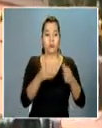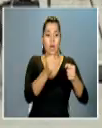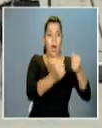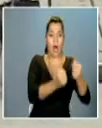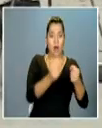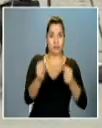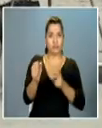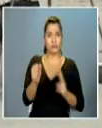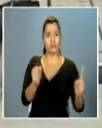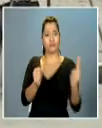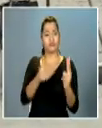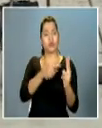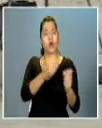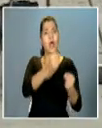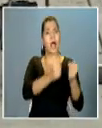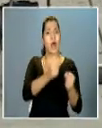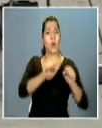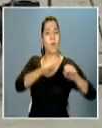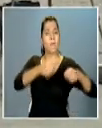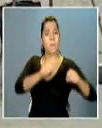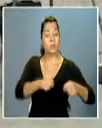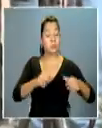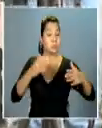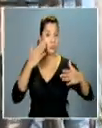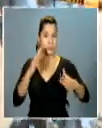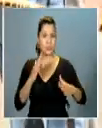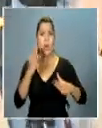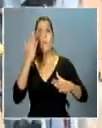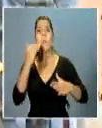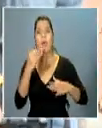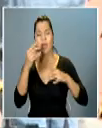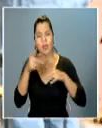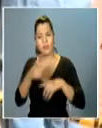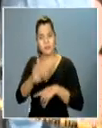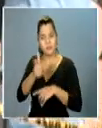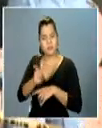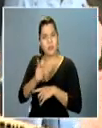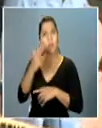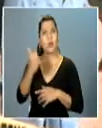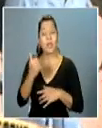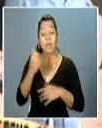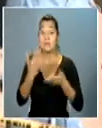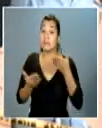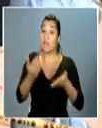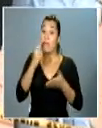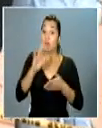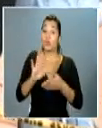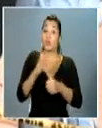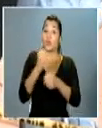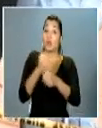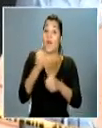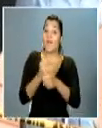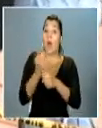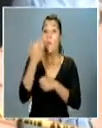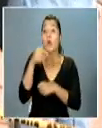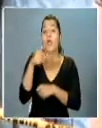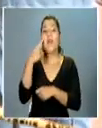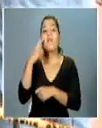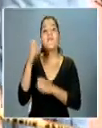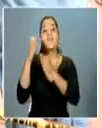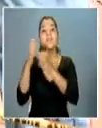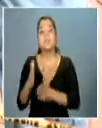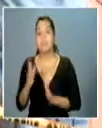todavía no descartan que se haya tratado de alguna consecuencia producida por las labores propias de él como fiscal, o bien de